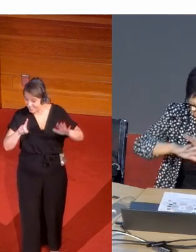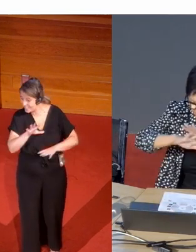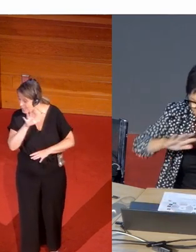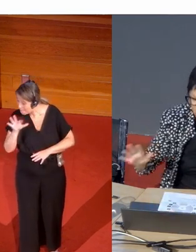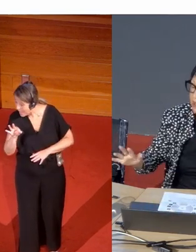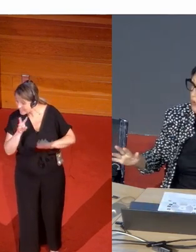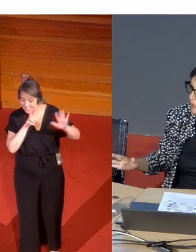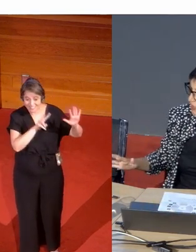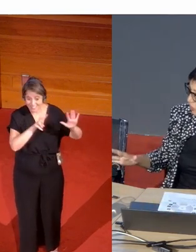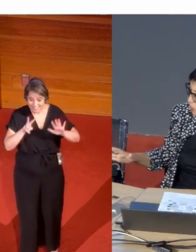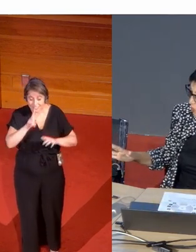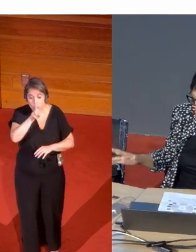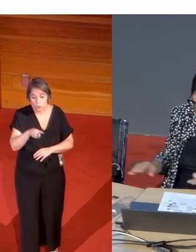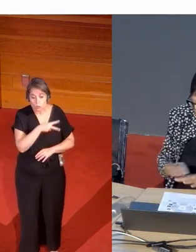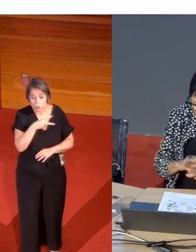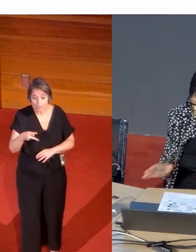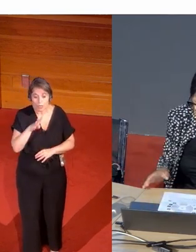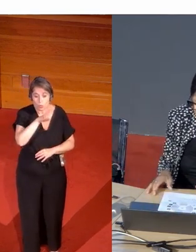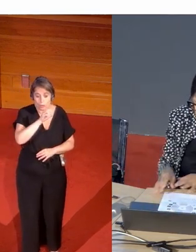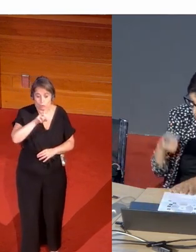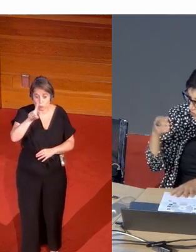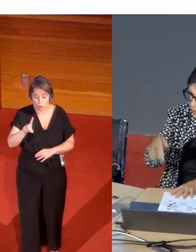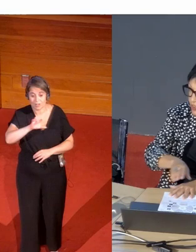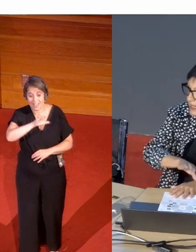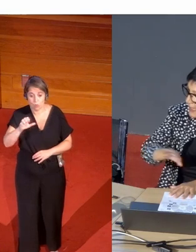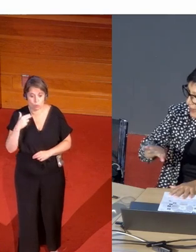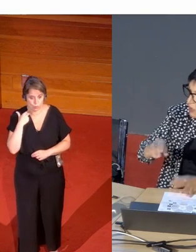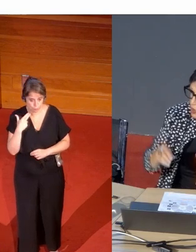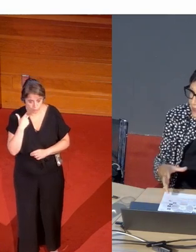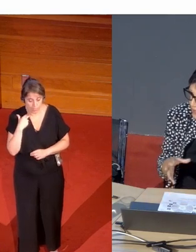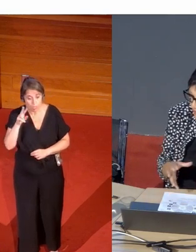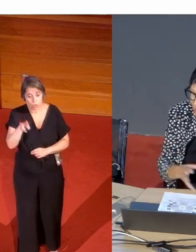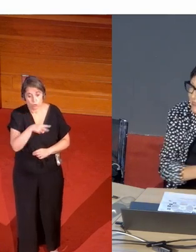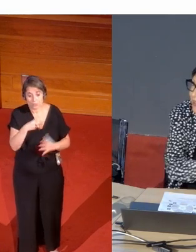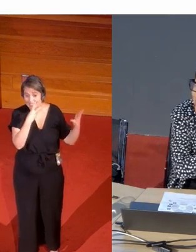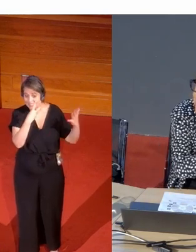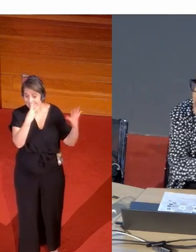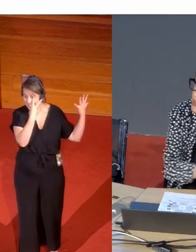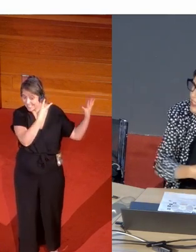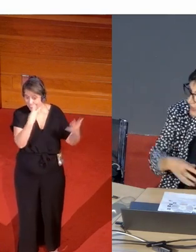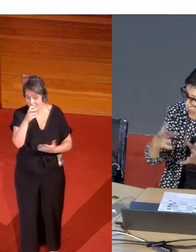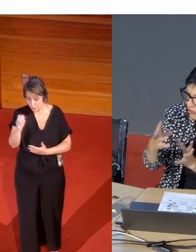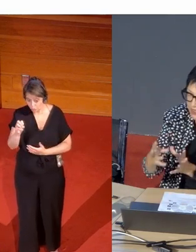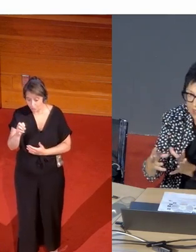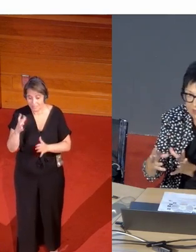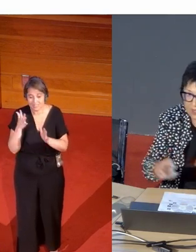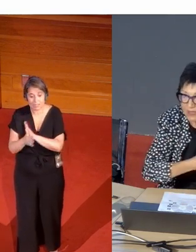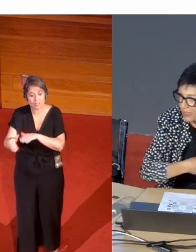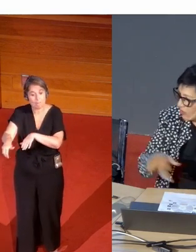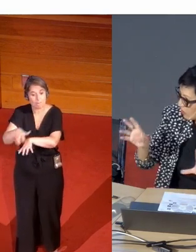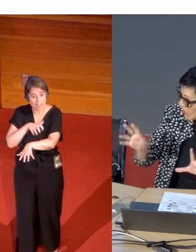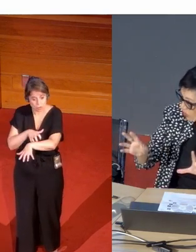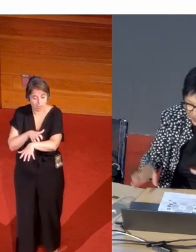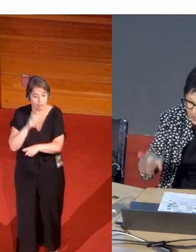esos tres suman 401 eurodiputados sobre un total de 720 es decir la mayoría tradicional